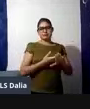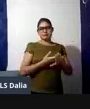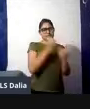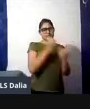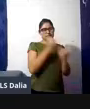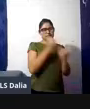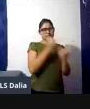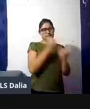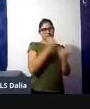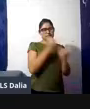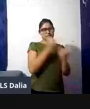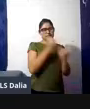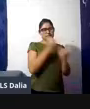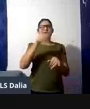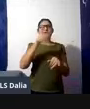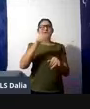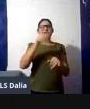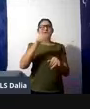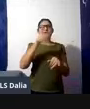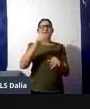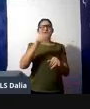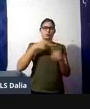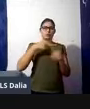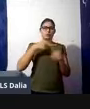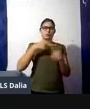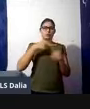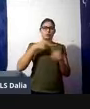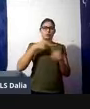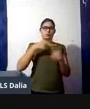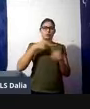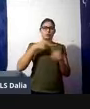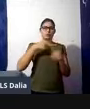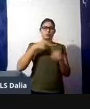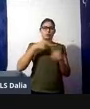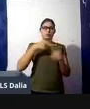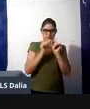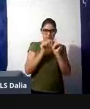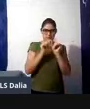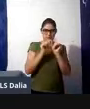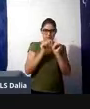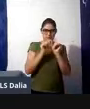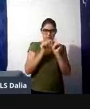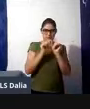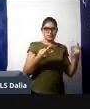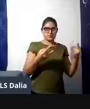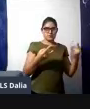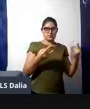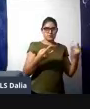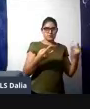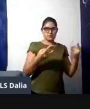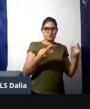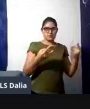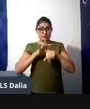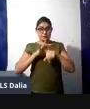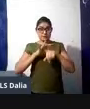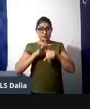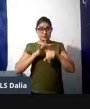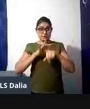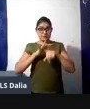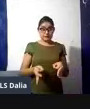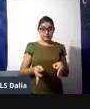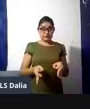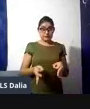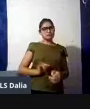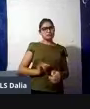narrar así. Todos los testimonios son de uno o dos párrafos, pero resultan muy interesantes. Les voy a contar alguno